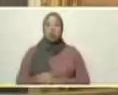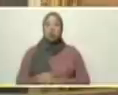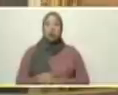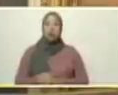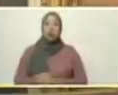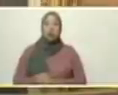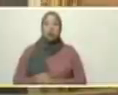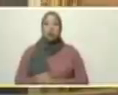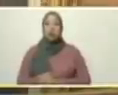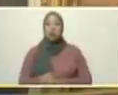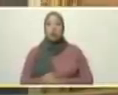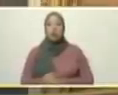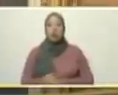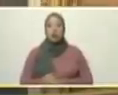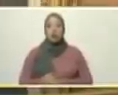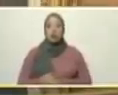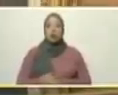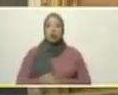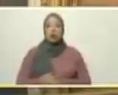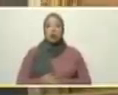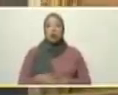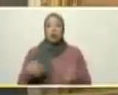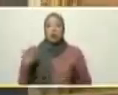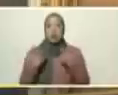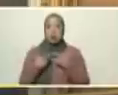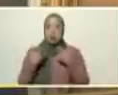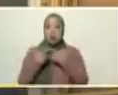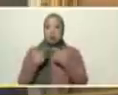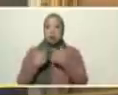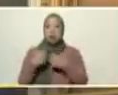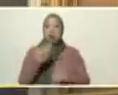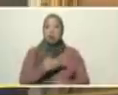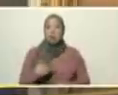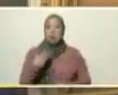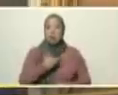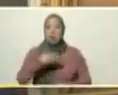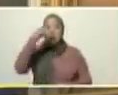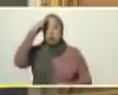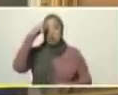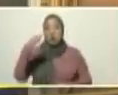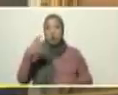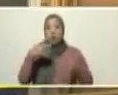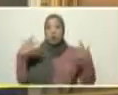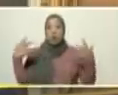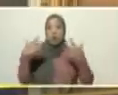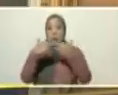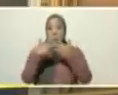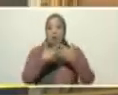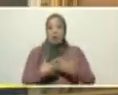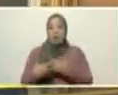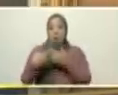en la que era la sede de la misión militar norteamericana en Venezuela,